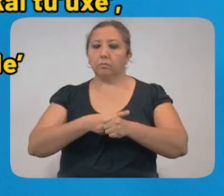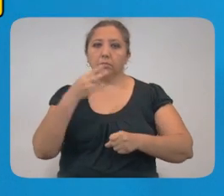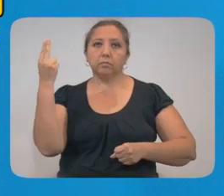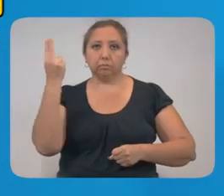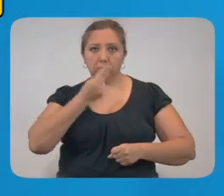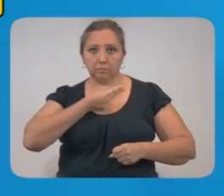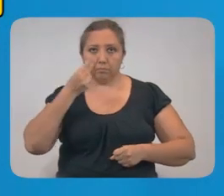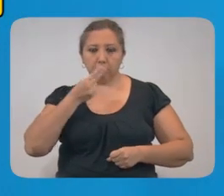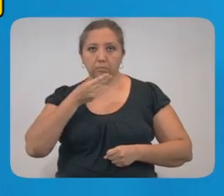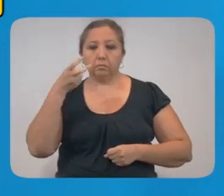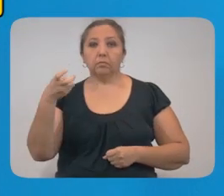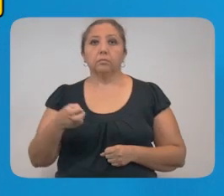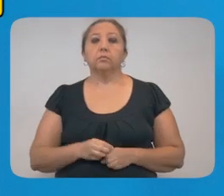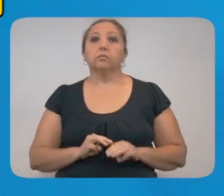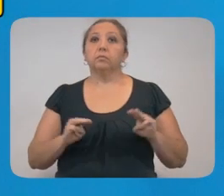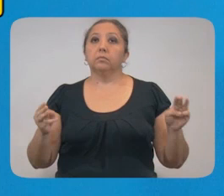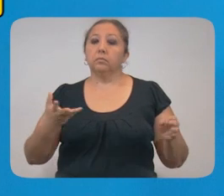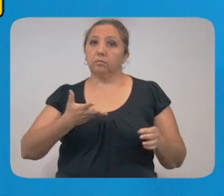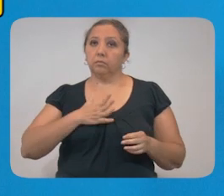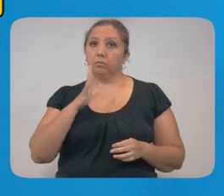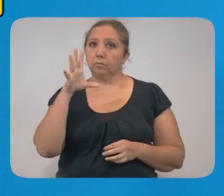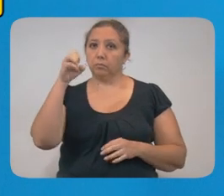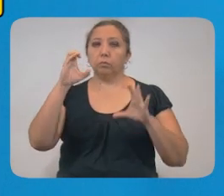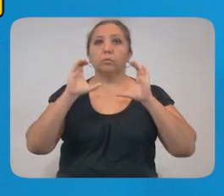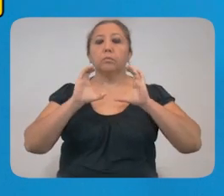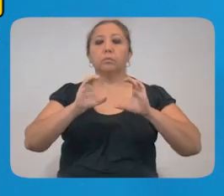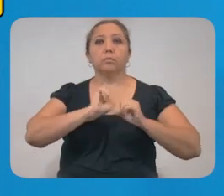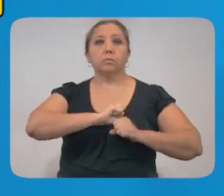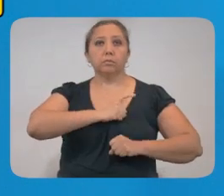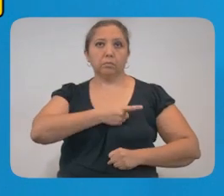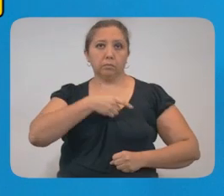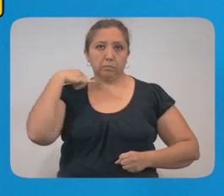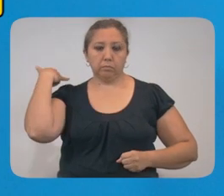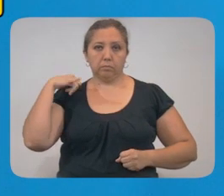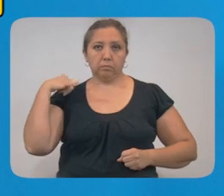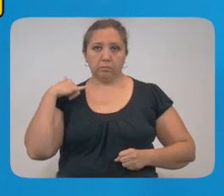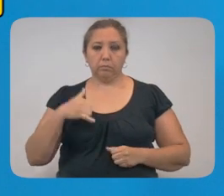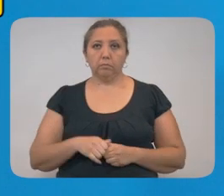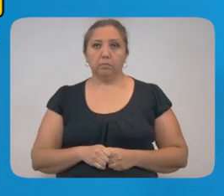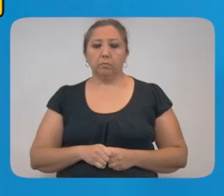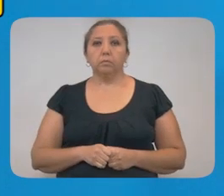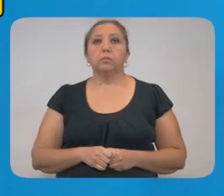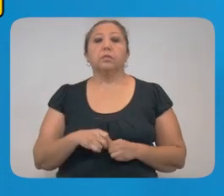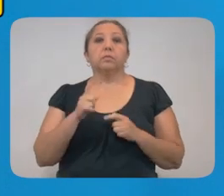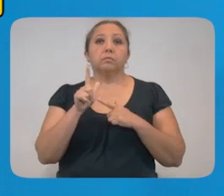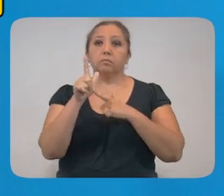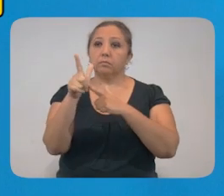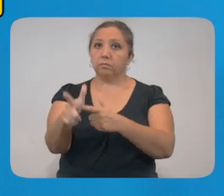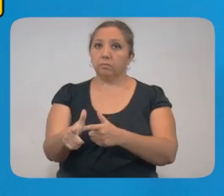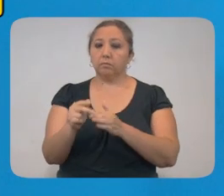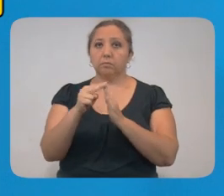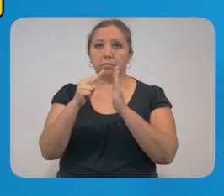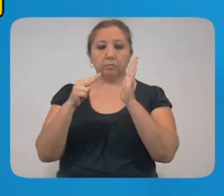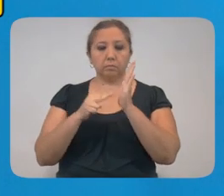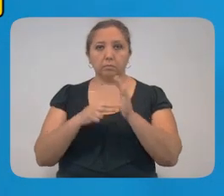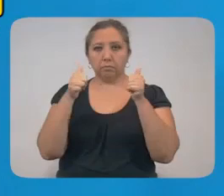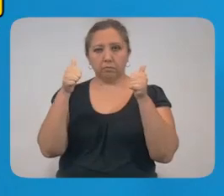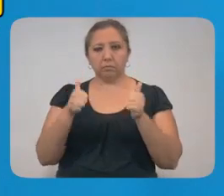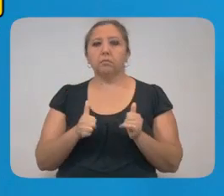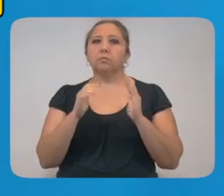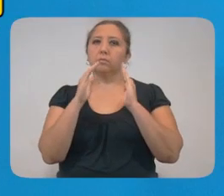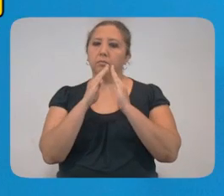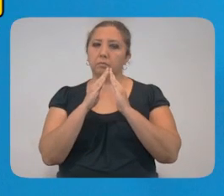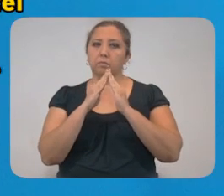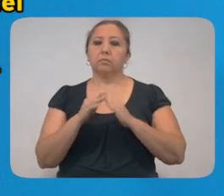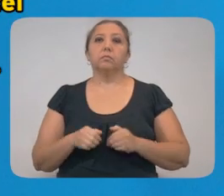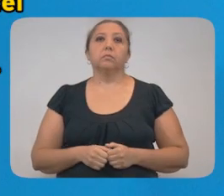requieran. Estas medidas tienen como objetivo proteger la salud de los yucatecos. Los invitamos a seguirlas de manera estricta y a quedarse en sus